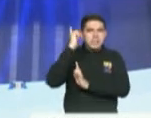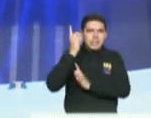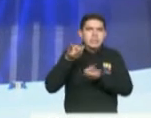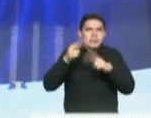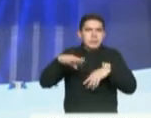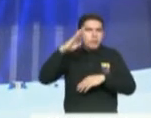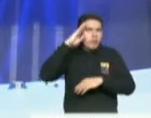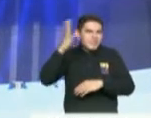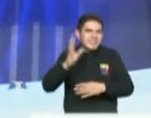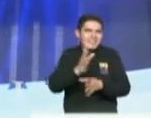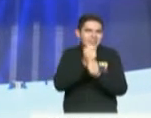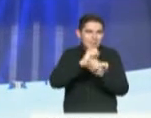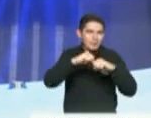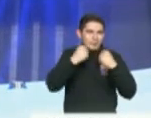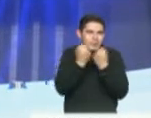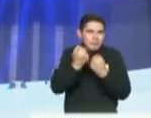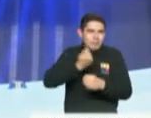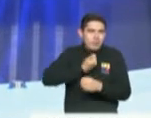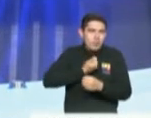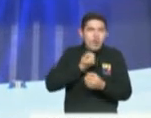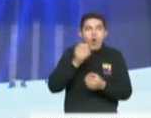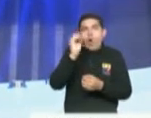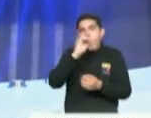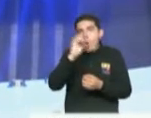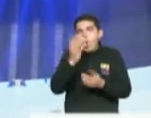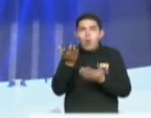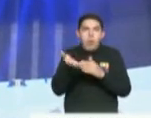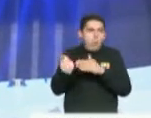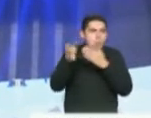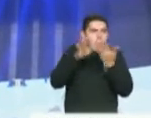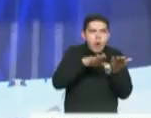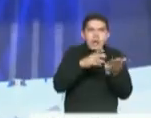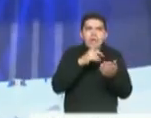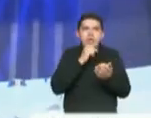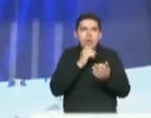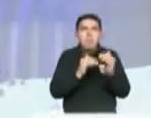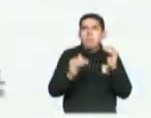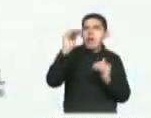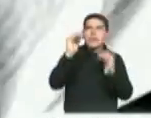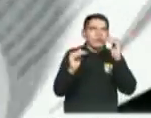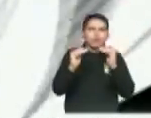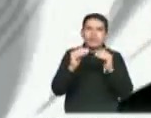otro lado igual a los seguros por muerte independientemente del rango